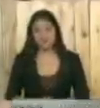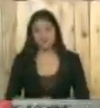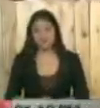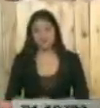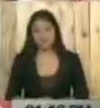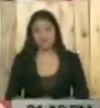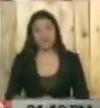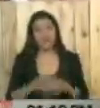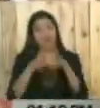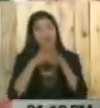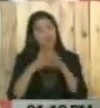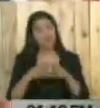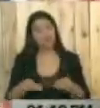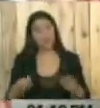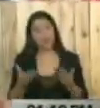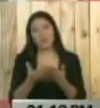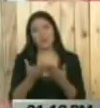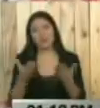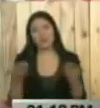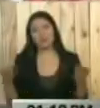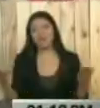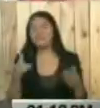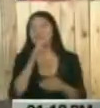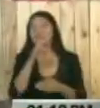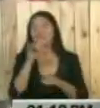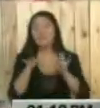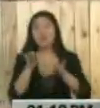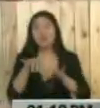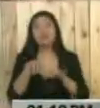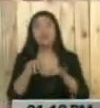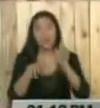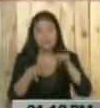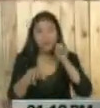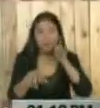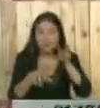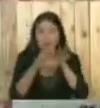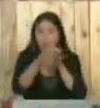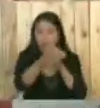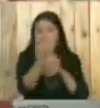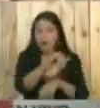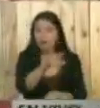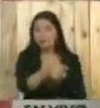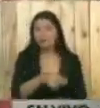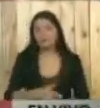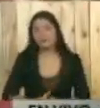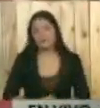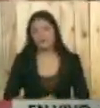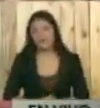a todo el Tamacuro, Infocentro presente también,